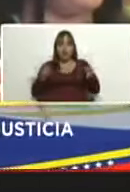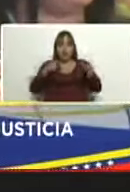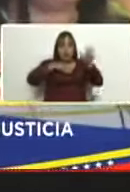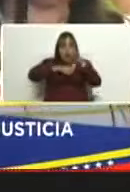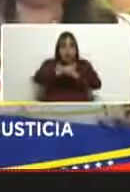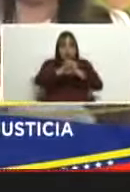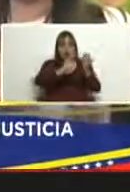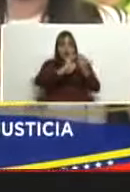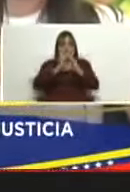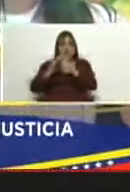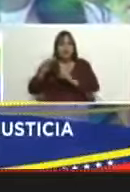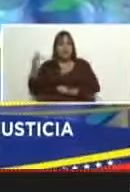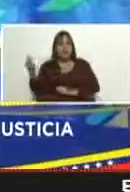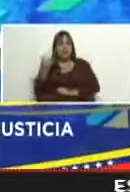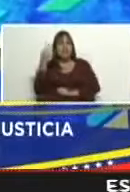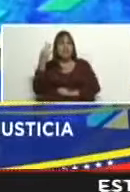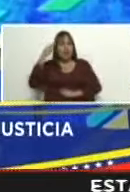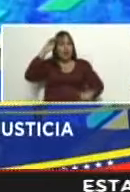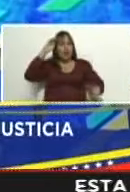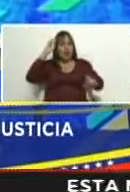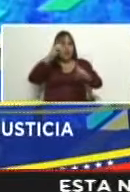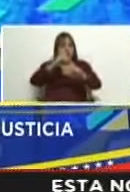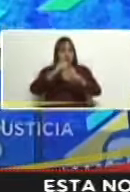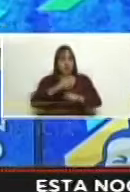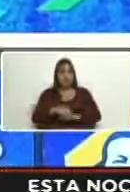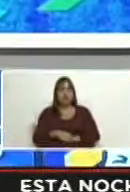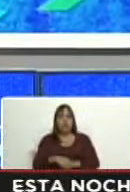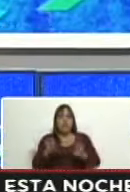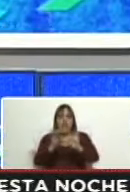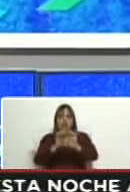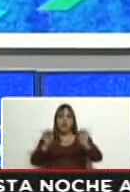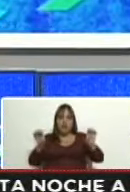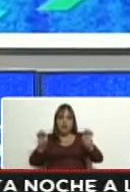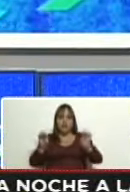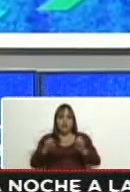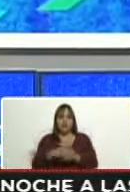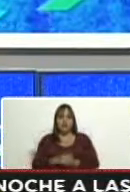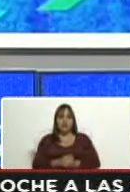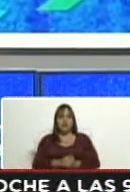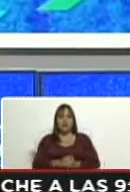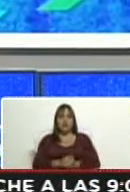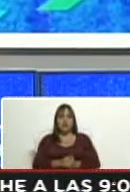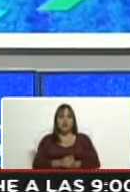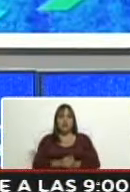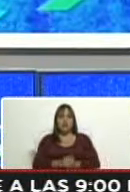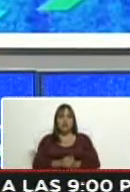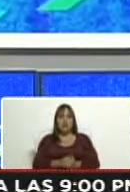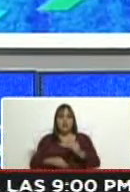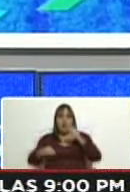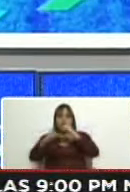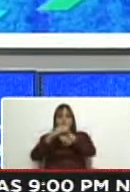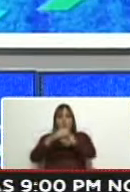comunidades. Tercer vértice, educación para la igualdad.